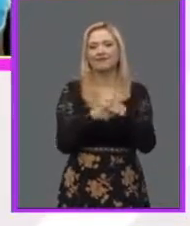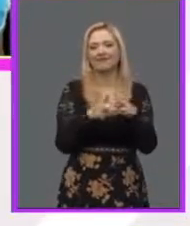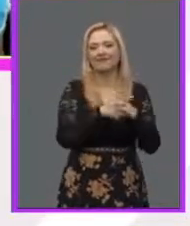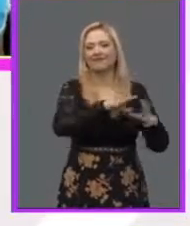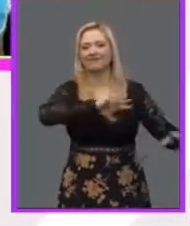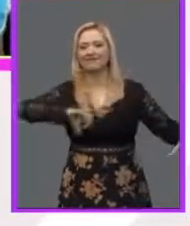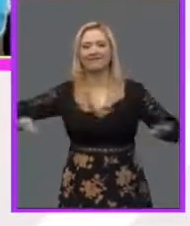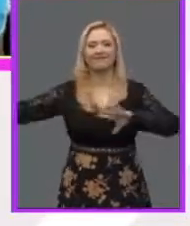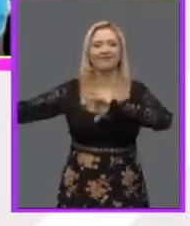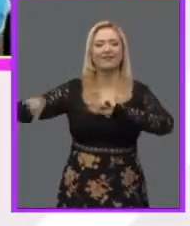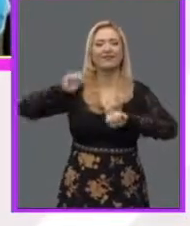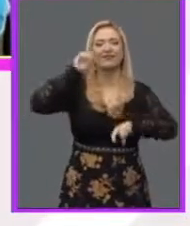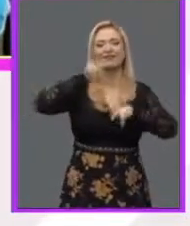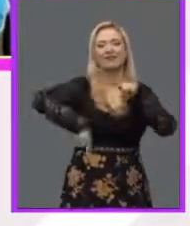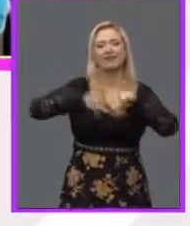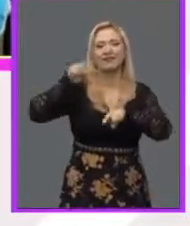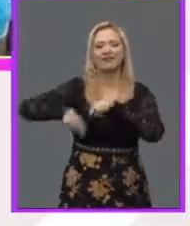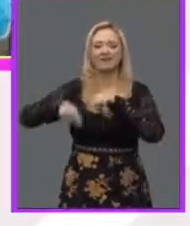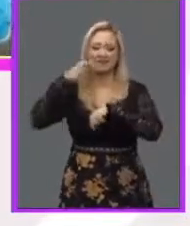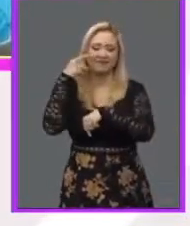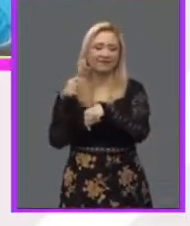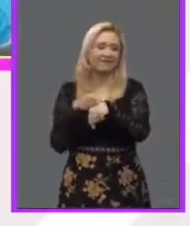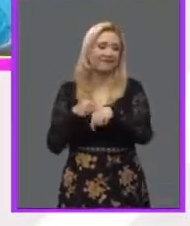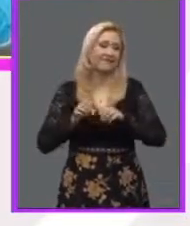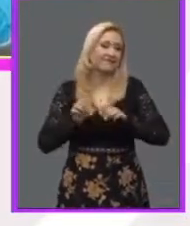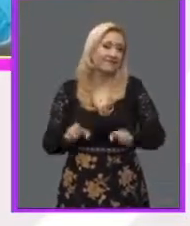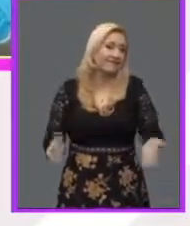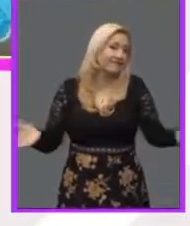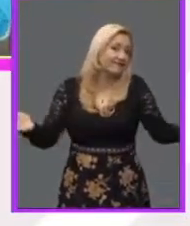territoriales y de conflictos raciales en muchos casos.